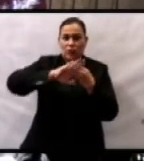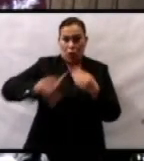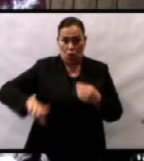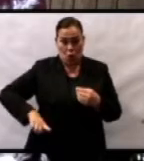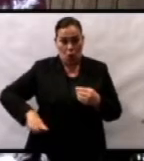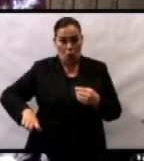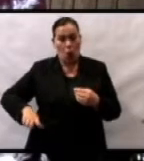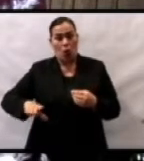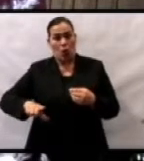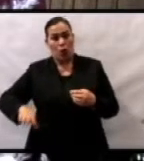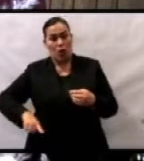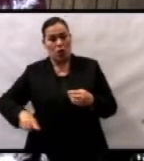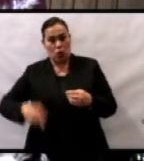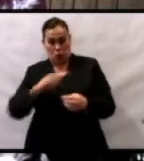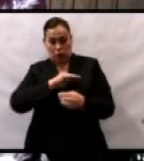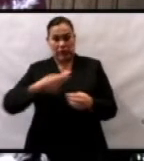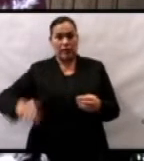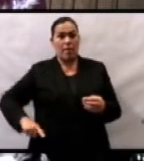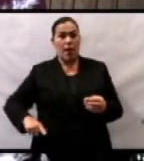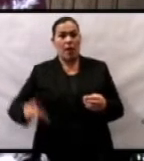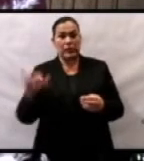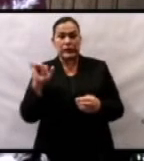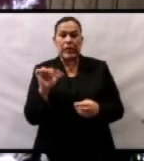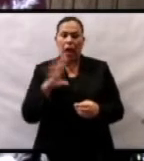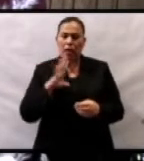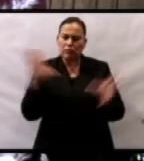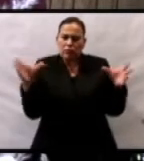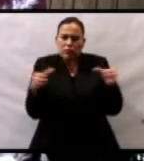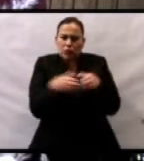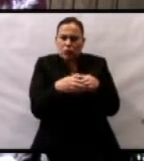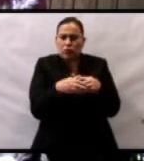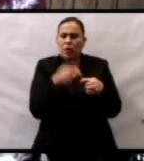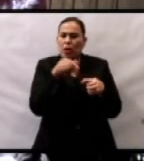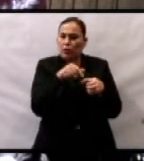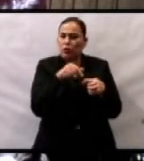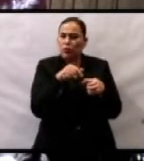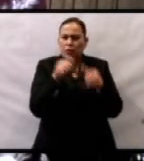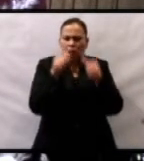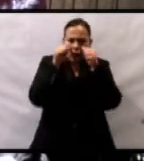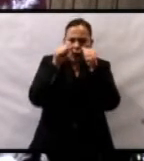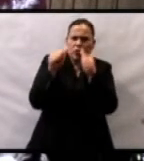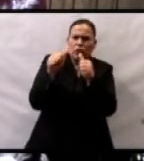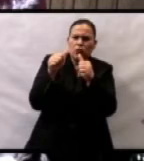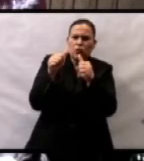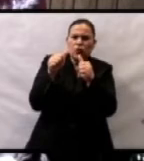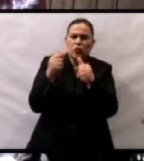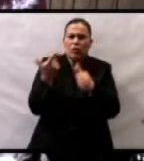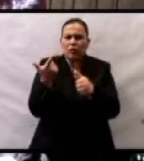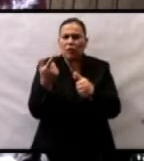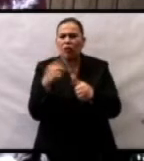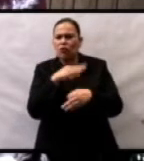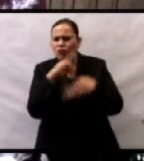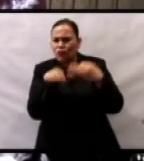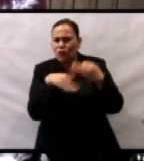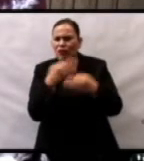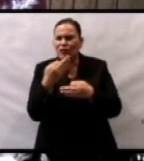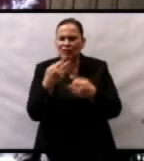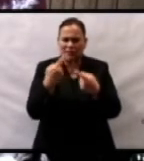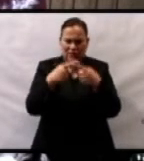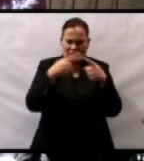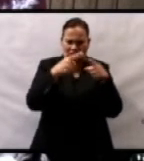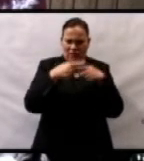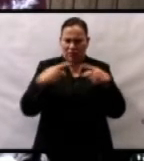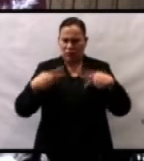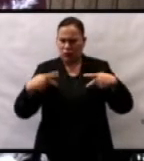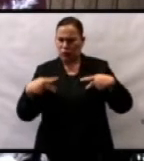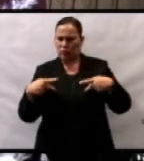municipal, que si bien fueron una minoría, escuchamos su voz y la de todos los sectores. Dimos